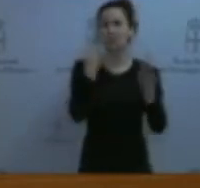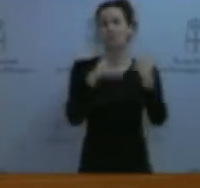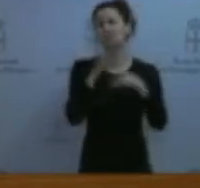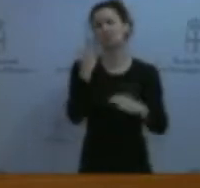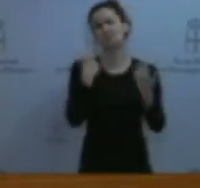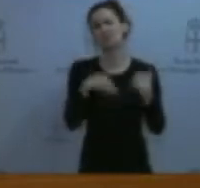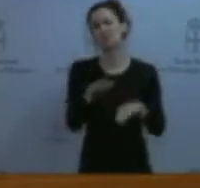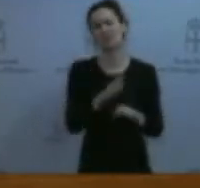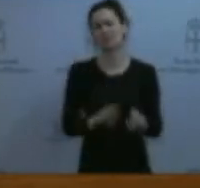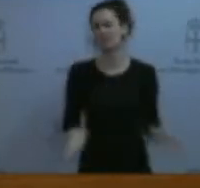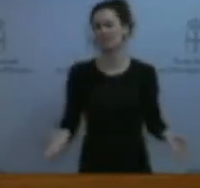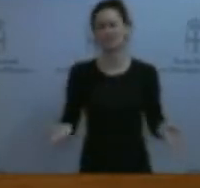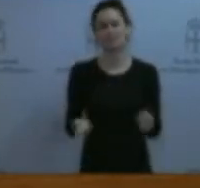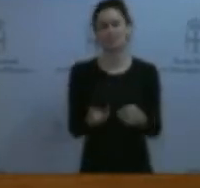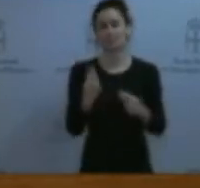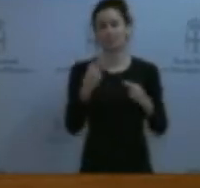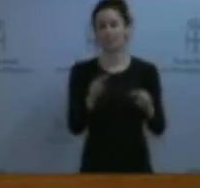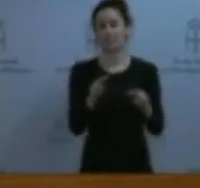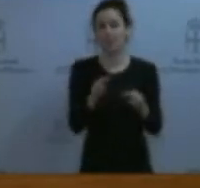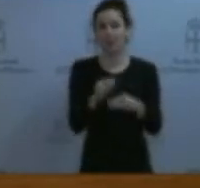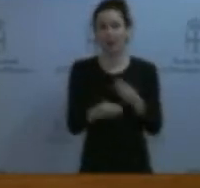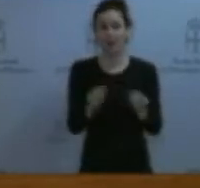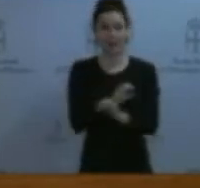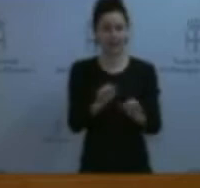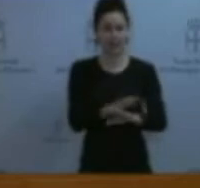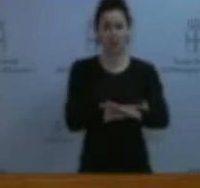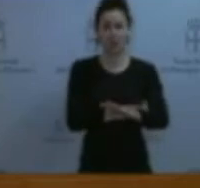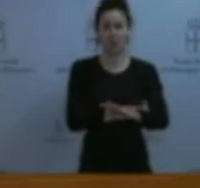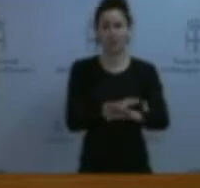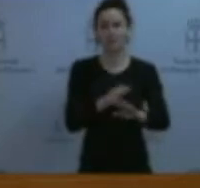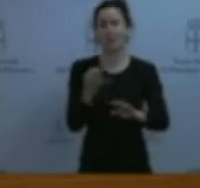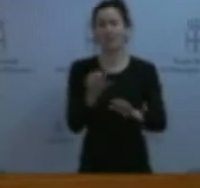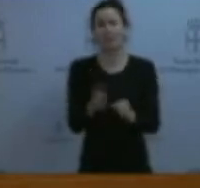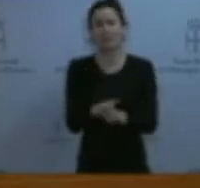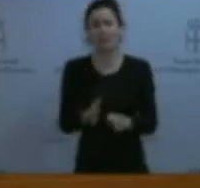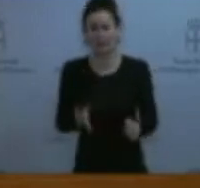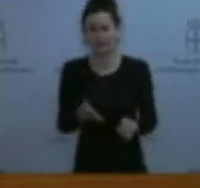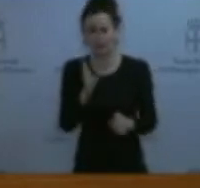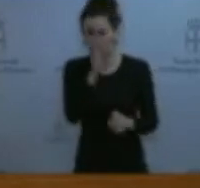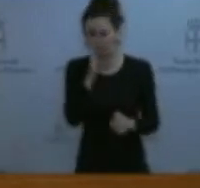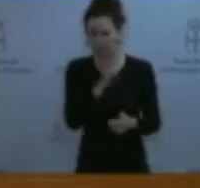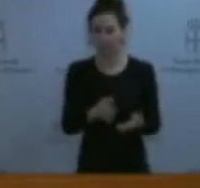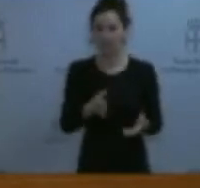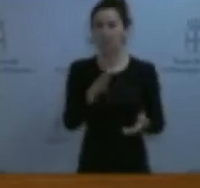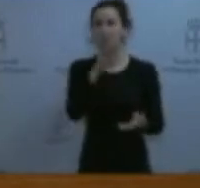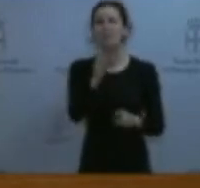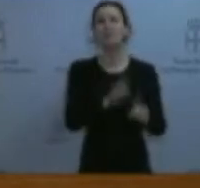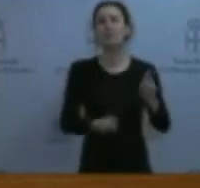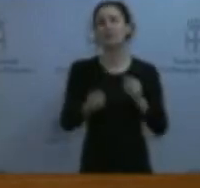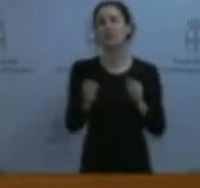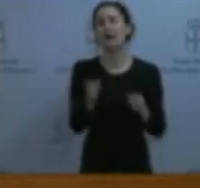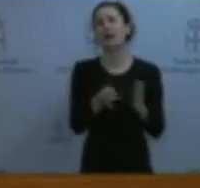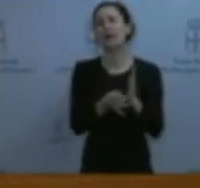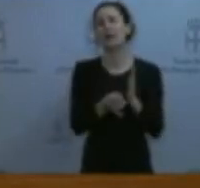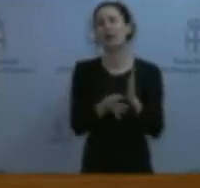Simplemente tapar la brutal ineficacia que tiene para afrontar no solo el problema de calidad del aire en